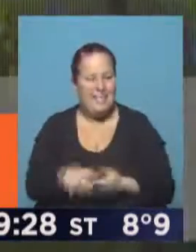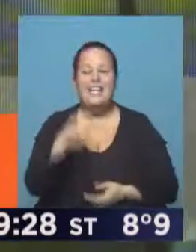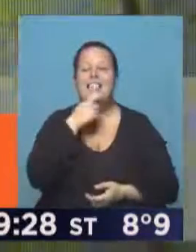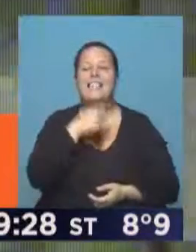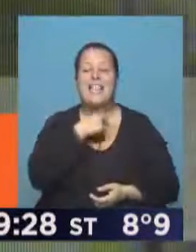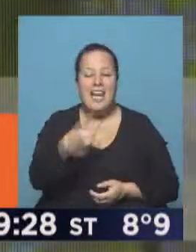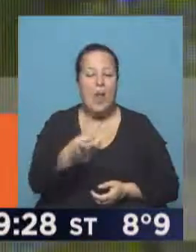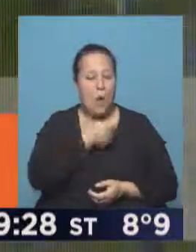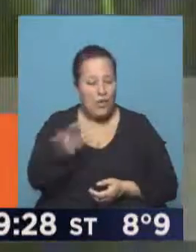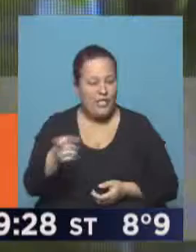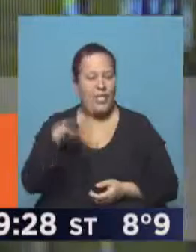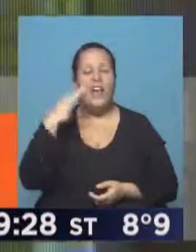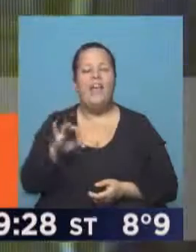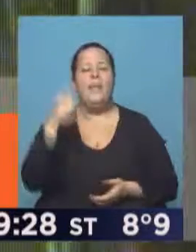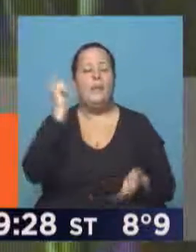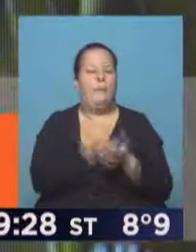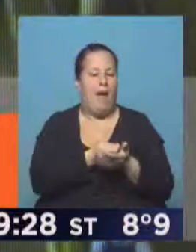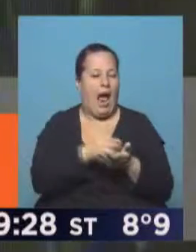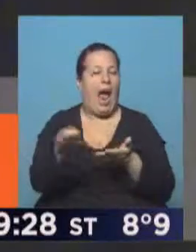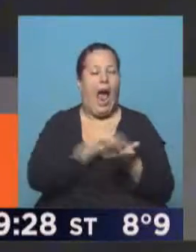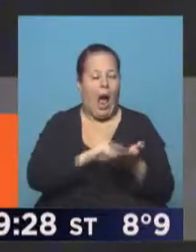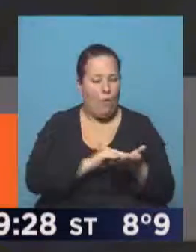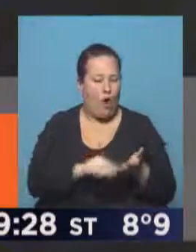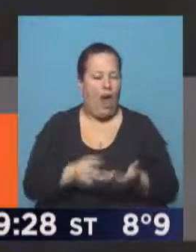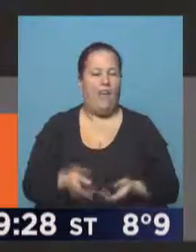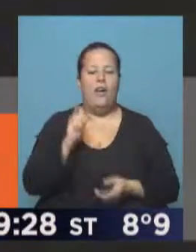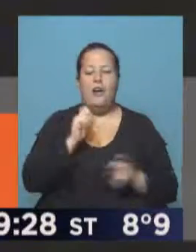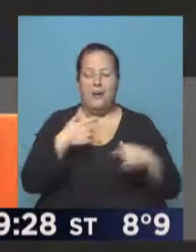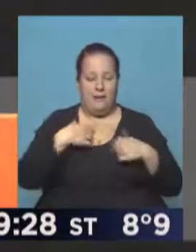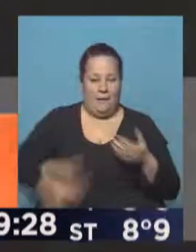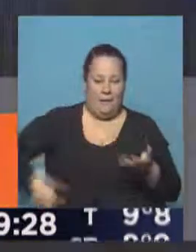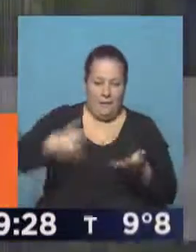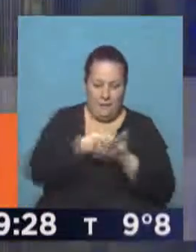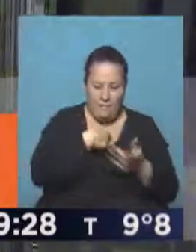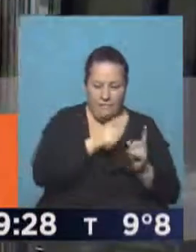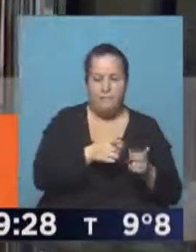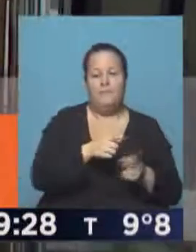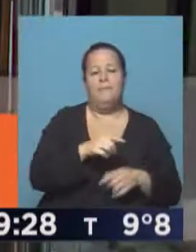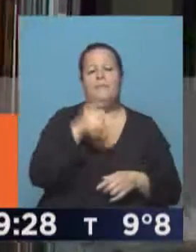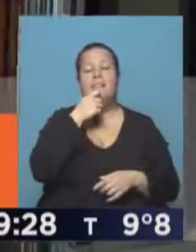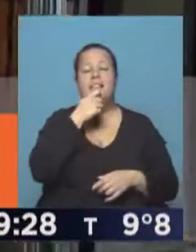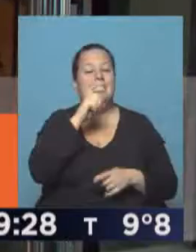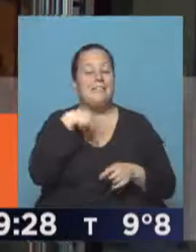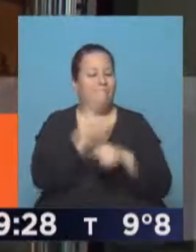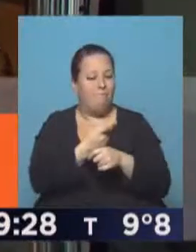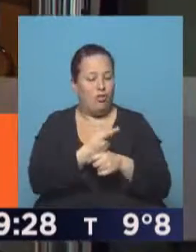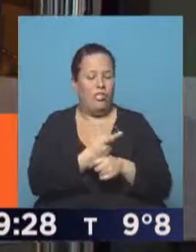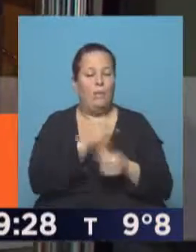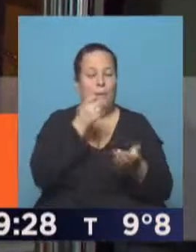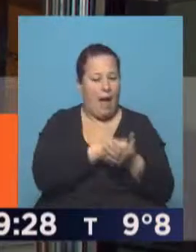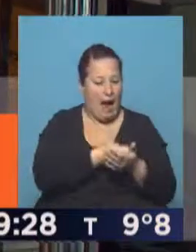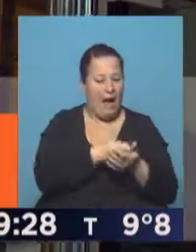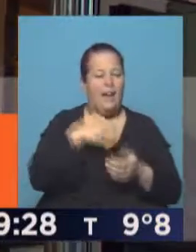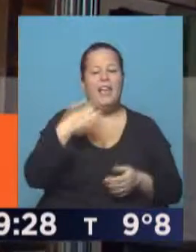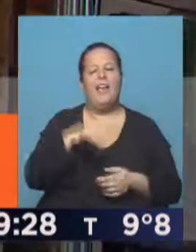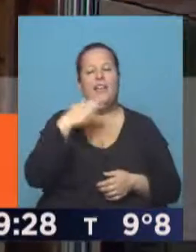quiere querellar, tiene que ir y pagar a un abogado de su propio peculio, y en el caso de que no pueda pagar, tiene